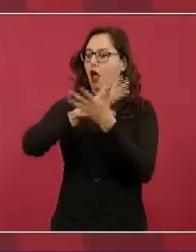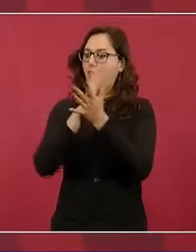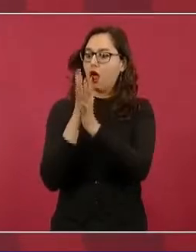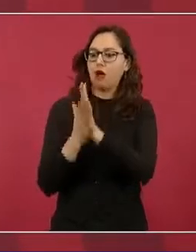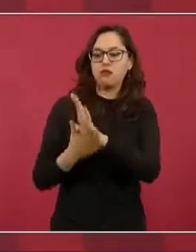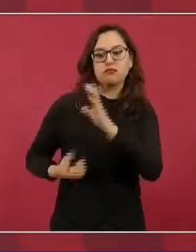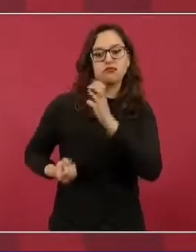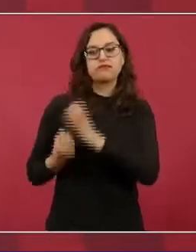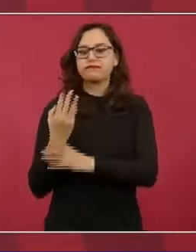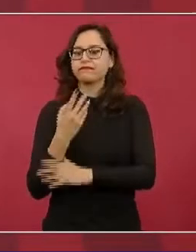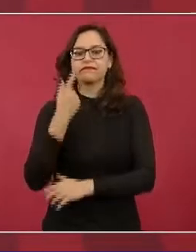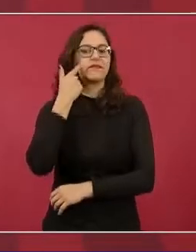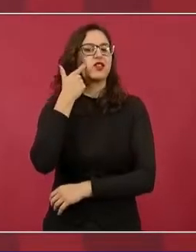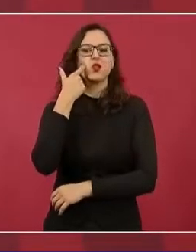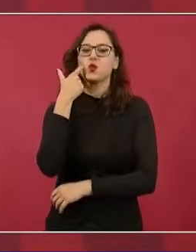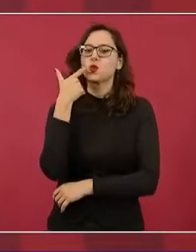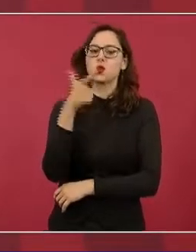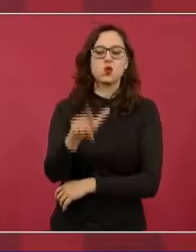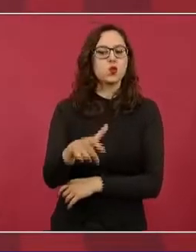fracase.